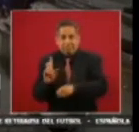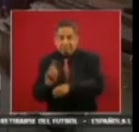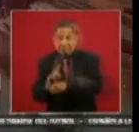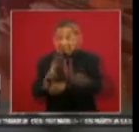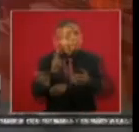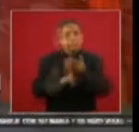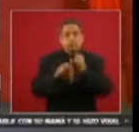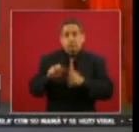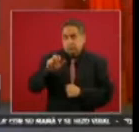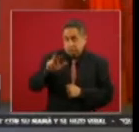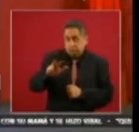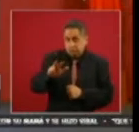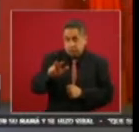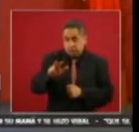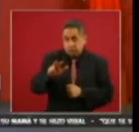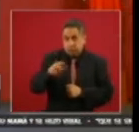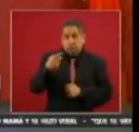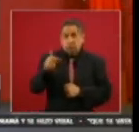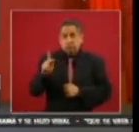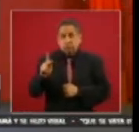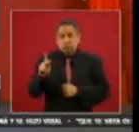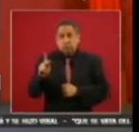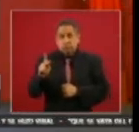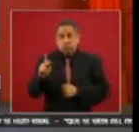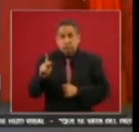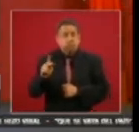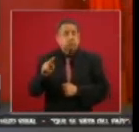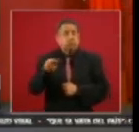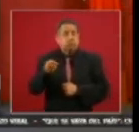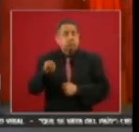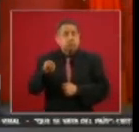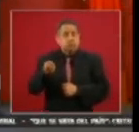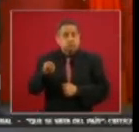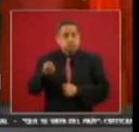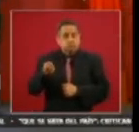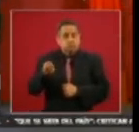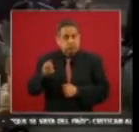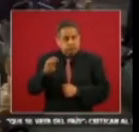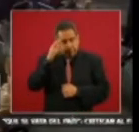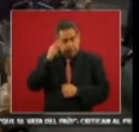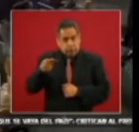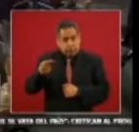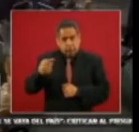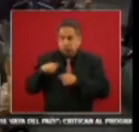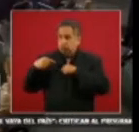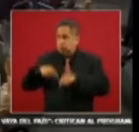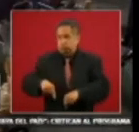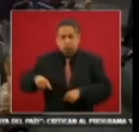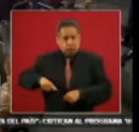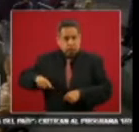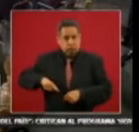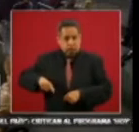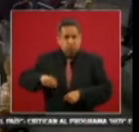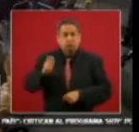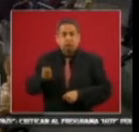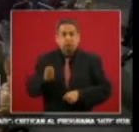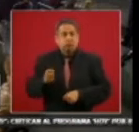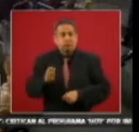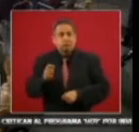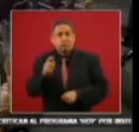diarios. Pero en noviembre, cuando llegamos al gobierno,